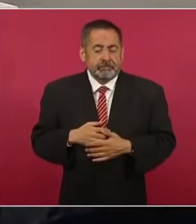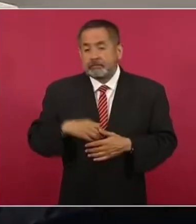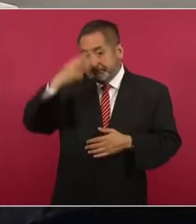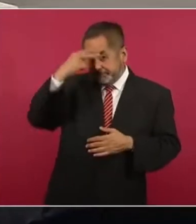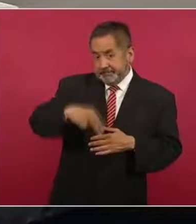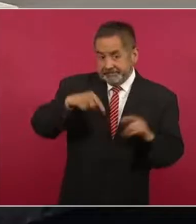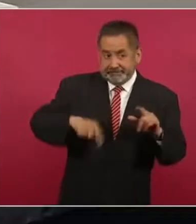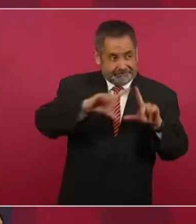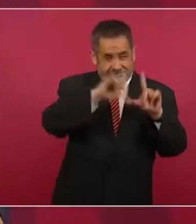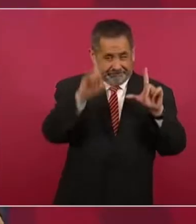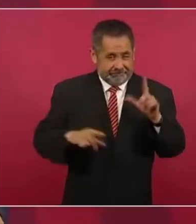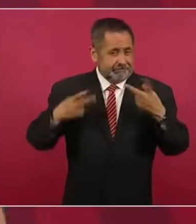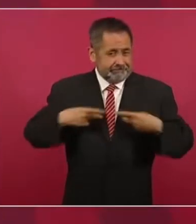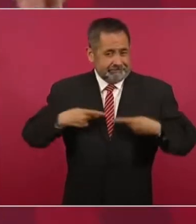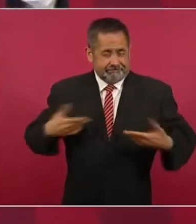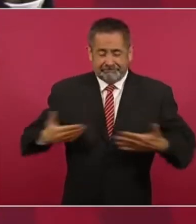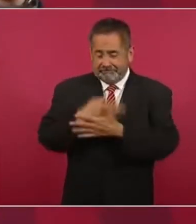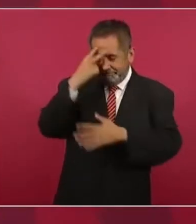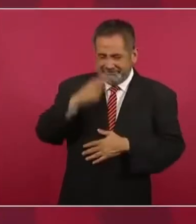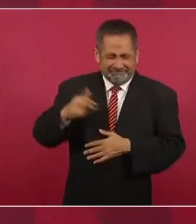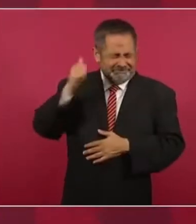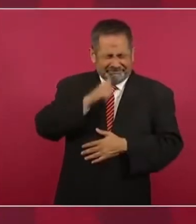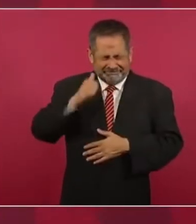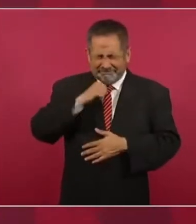dicho, y ahora estoy